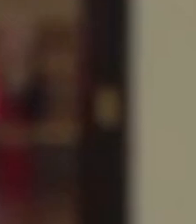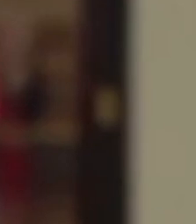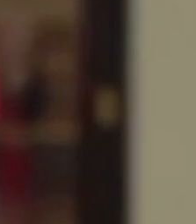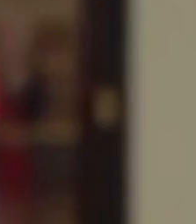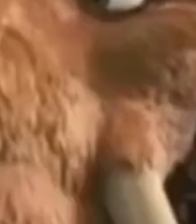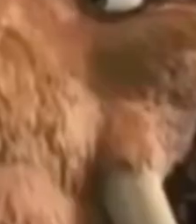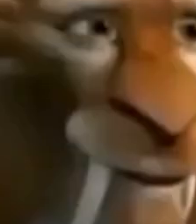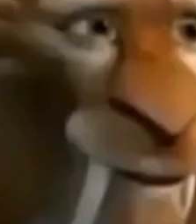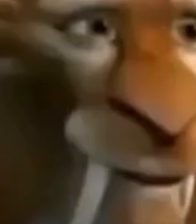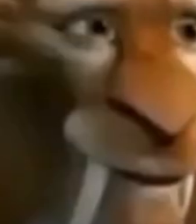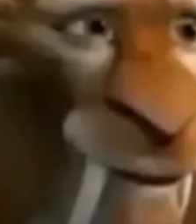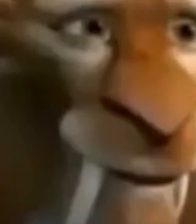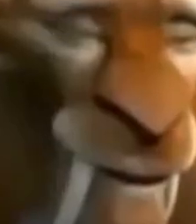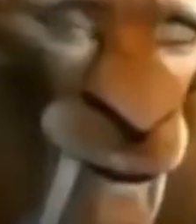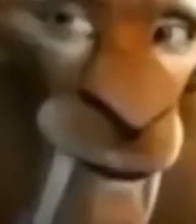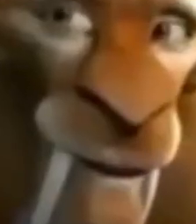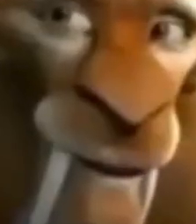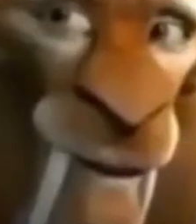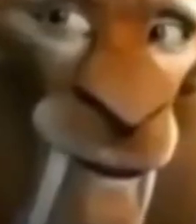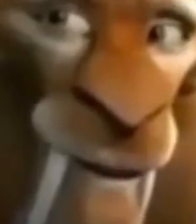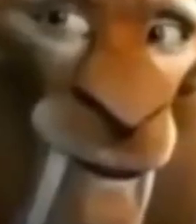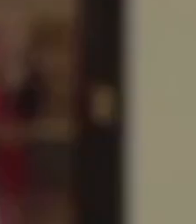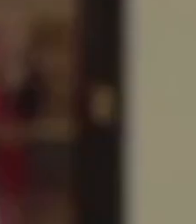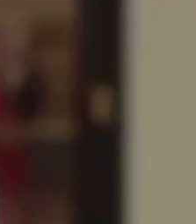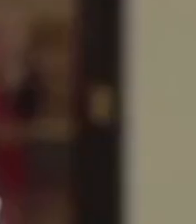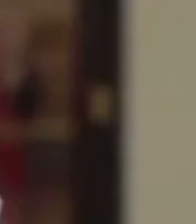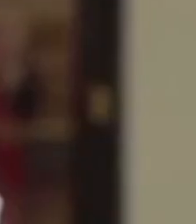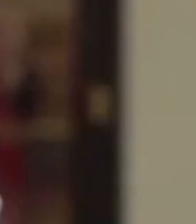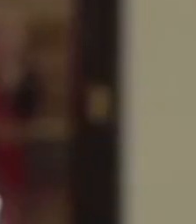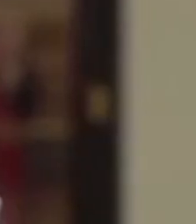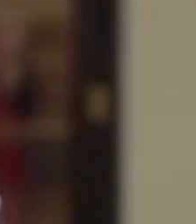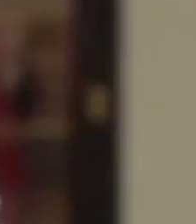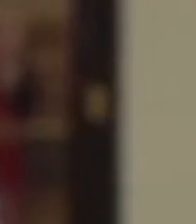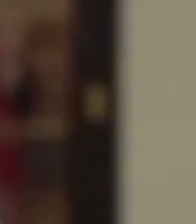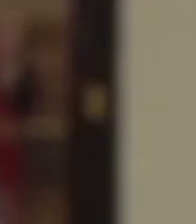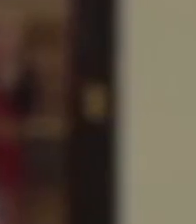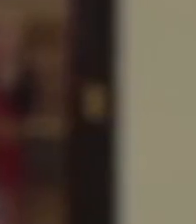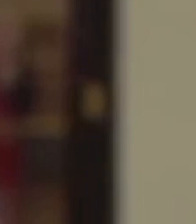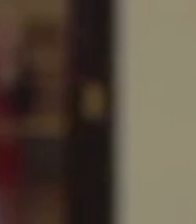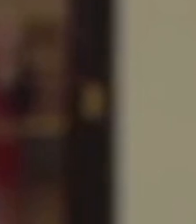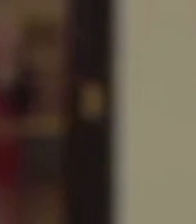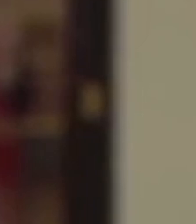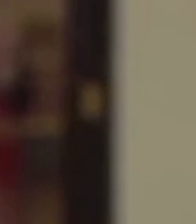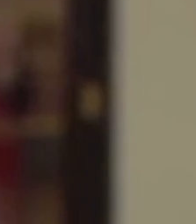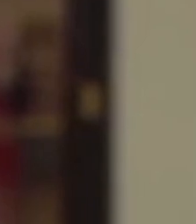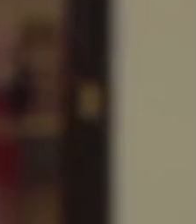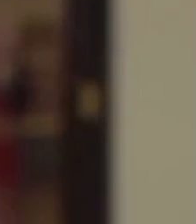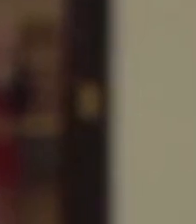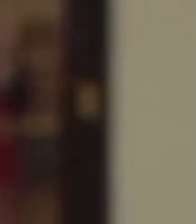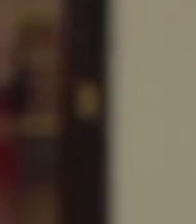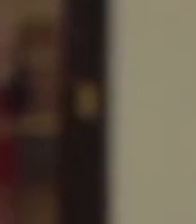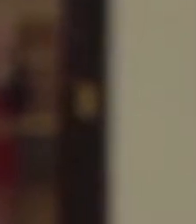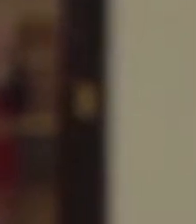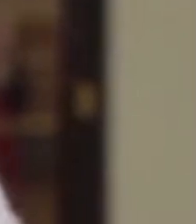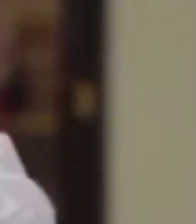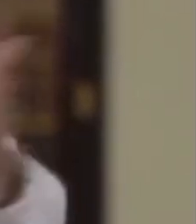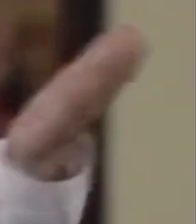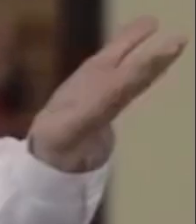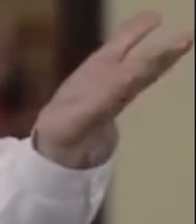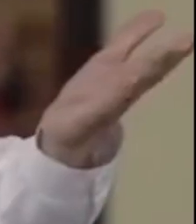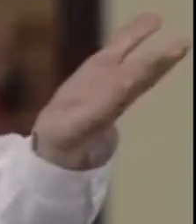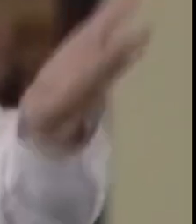adquisición. ¡Vamos a vivir! Hay que hacer un trámite en el país para aprobar la vacuna por